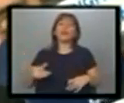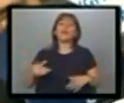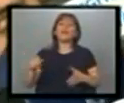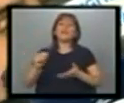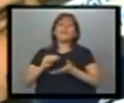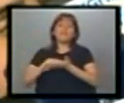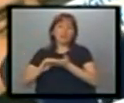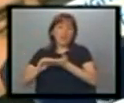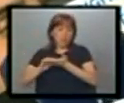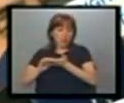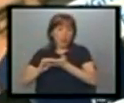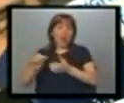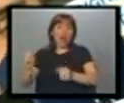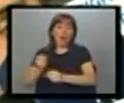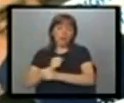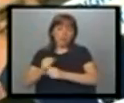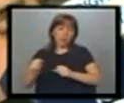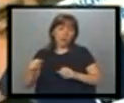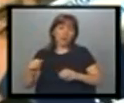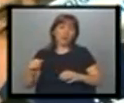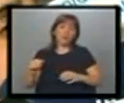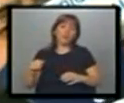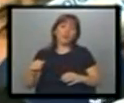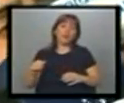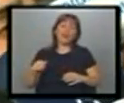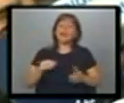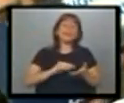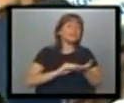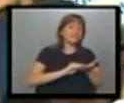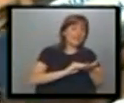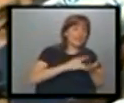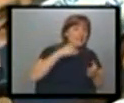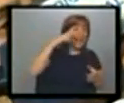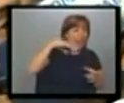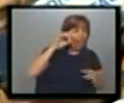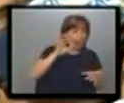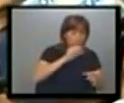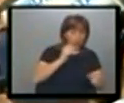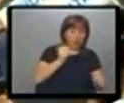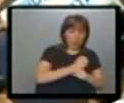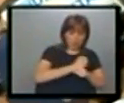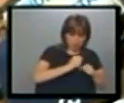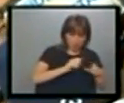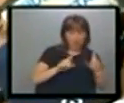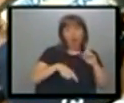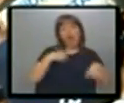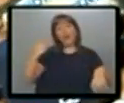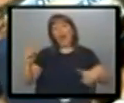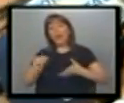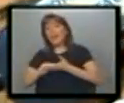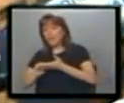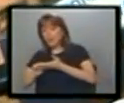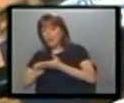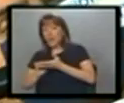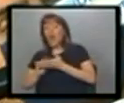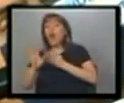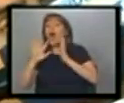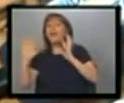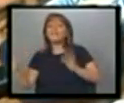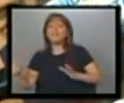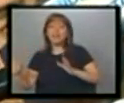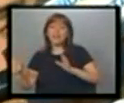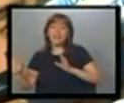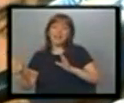diputados, vamos a esperar de la media sanción del Senado, perdón, que ingresa a diputados, vamos a aspirar a